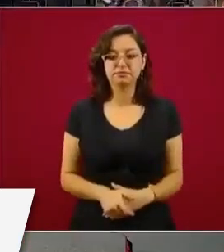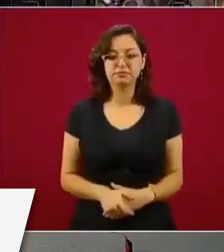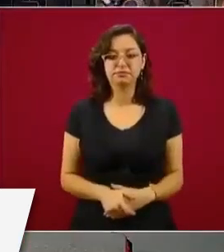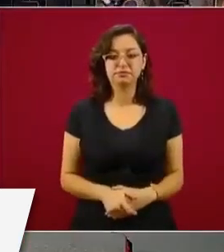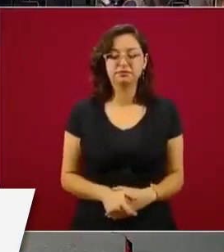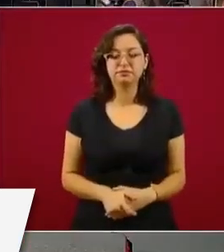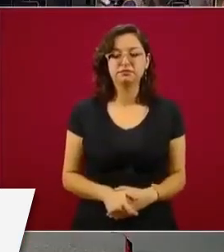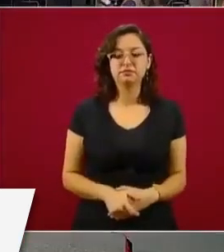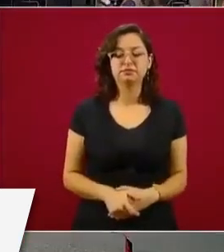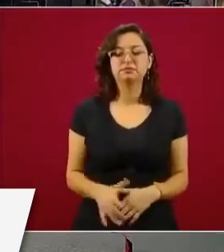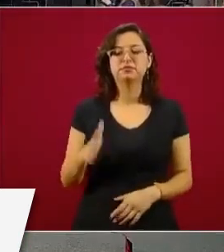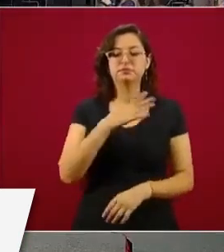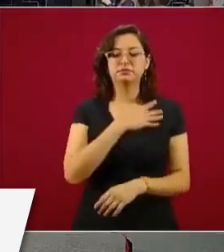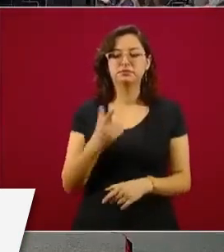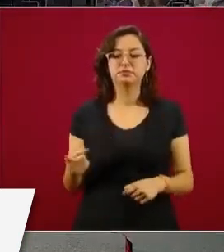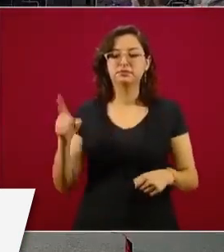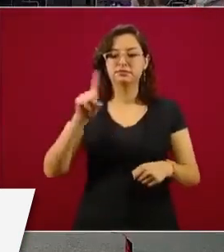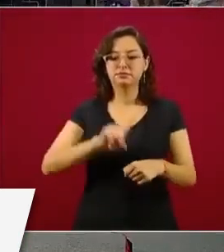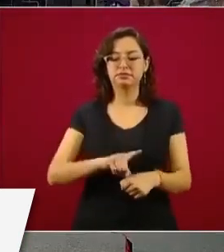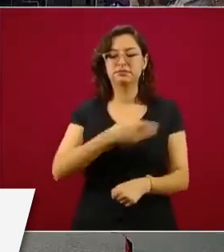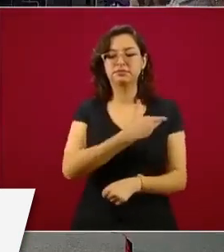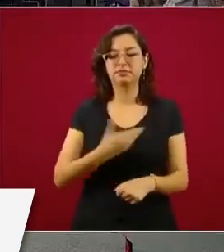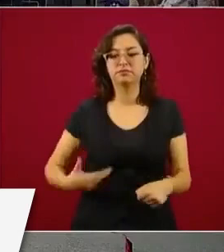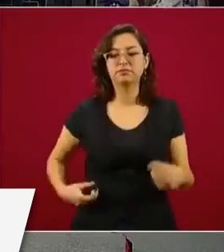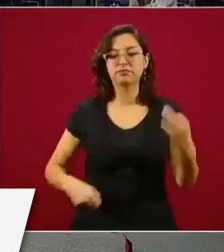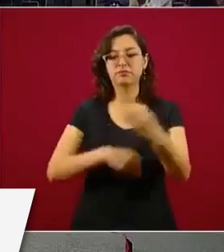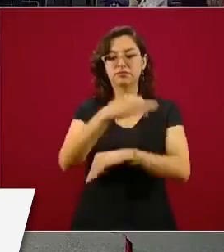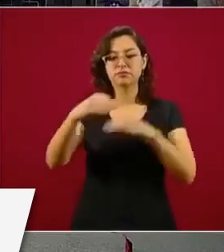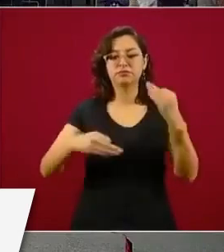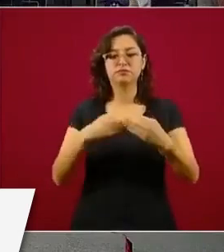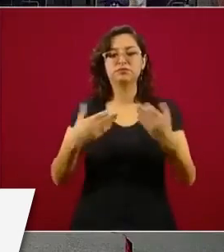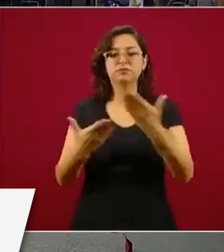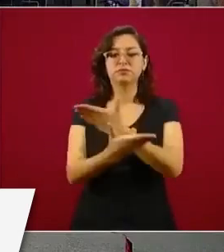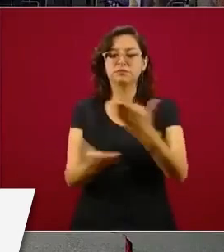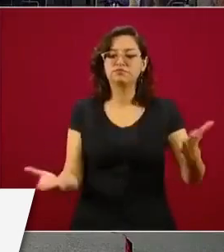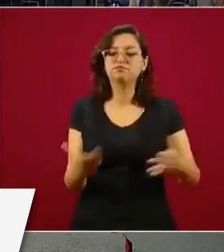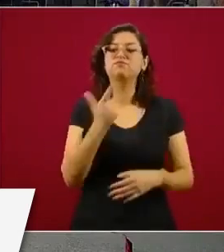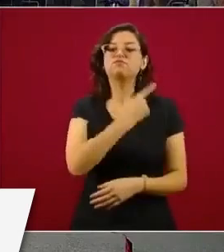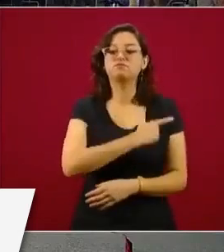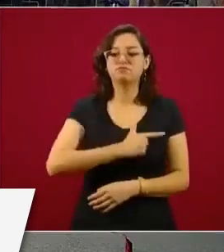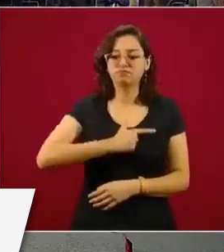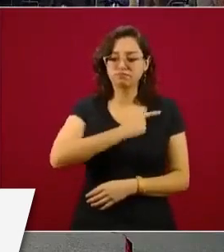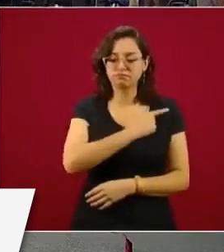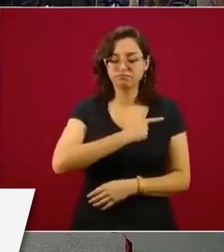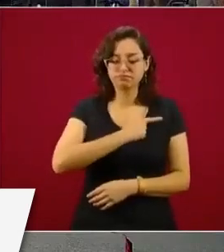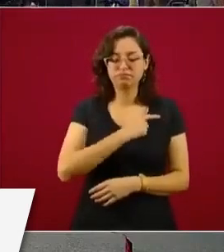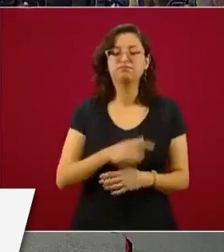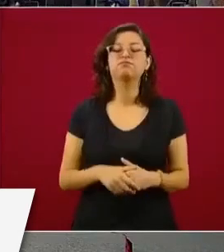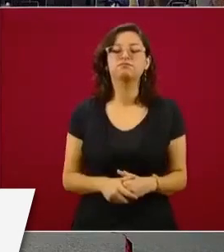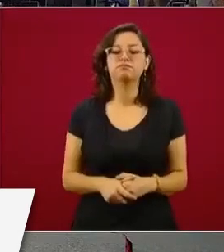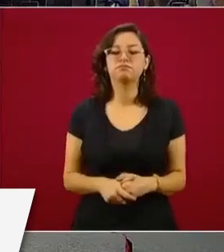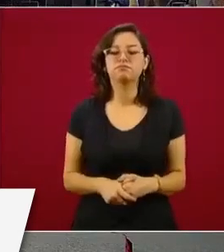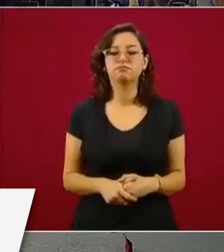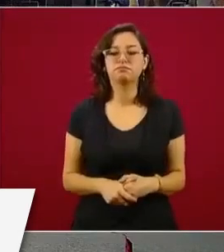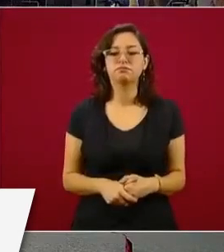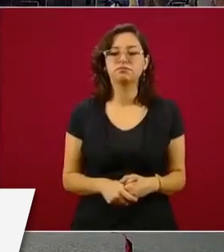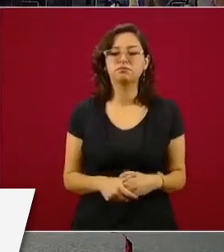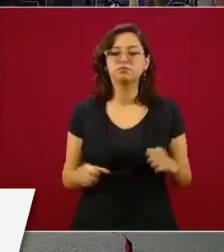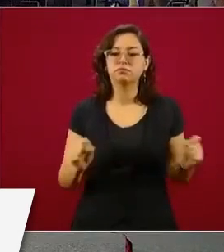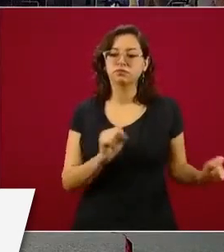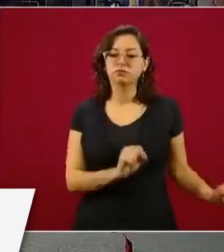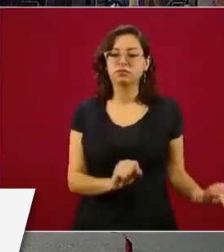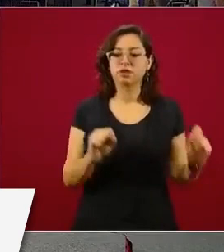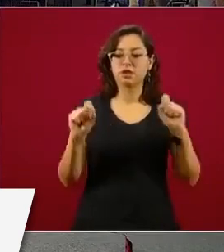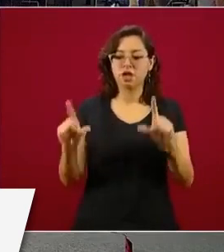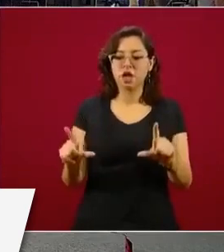Buenos días, señor presidente. Buenos días a todas, todas y todos ustedes. Con mucho gusto tenemos la presentación con